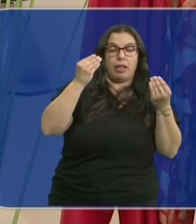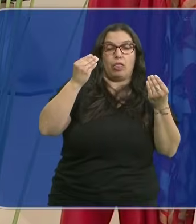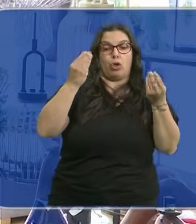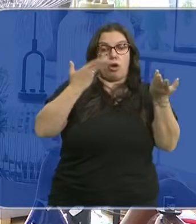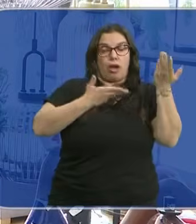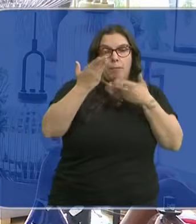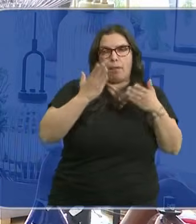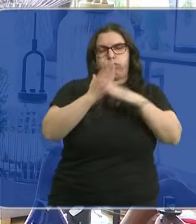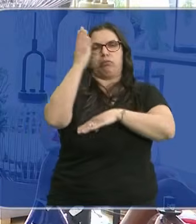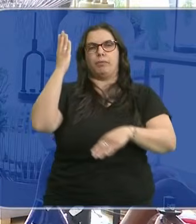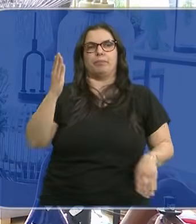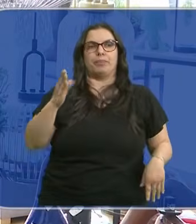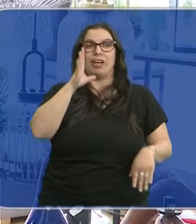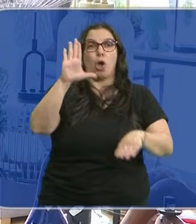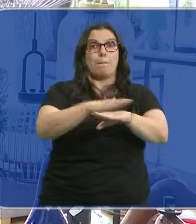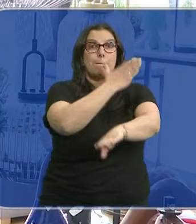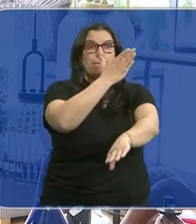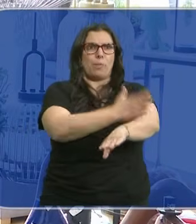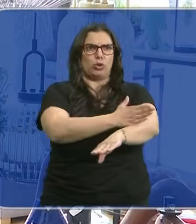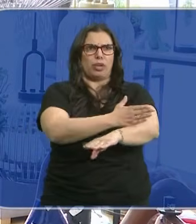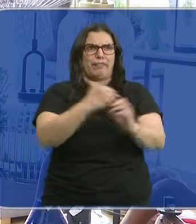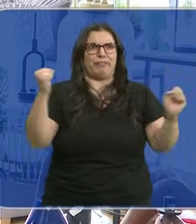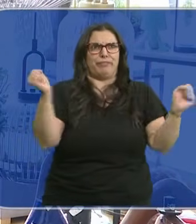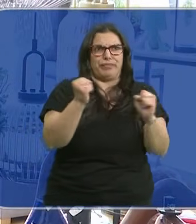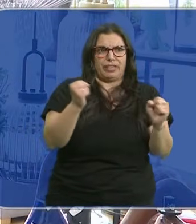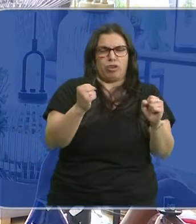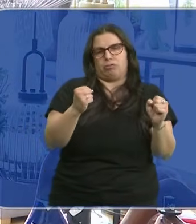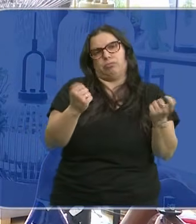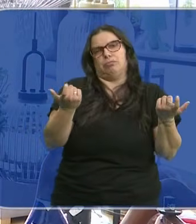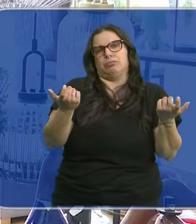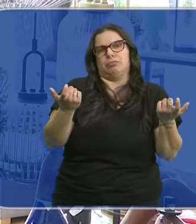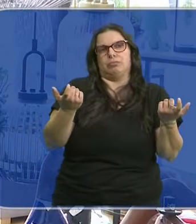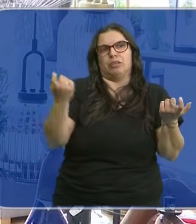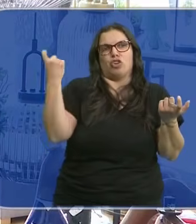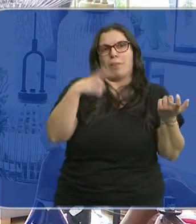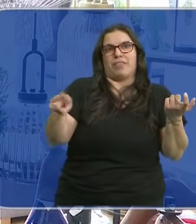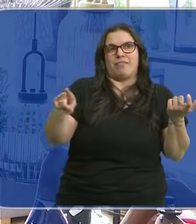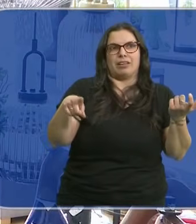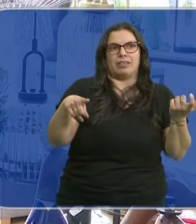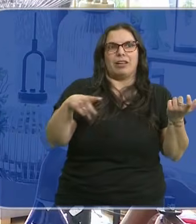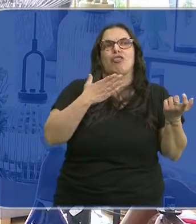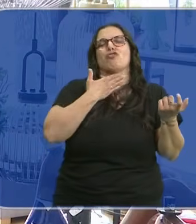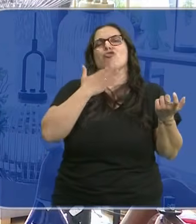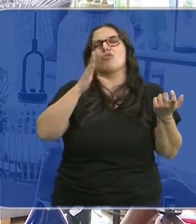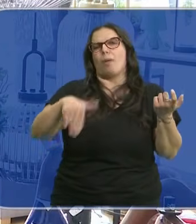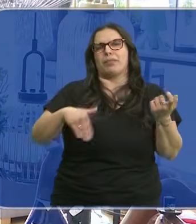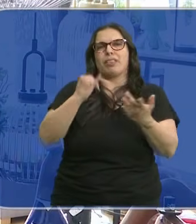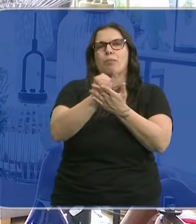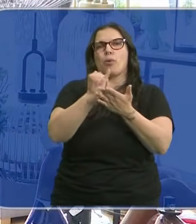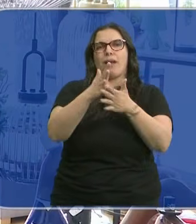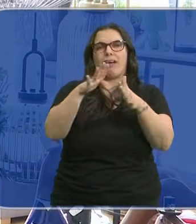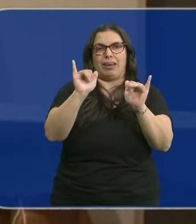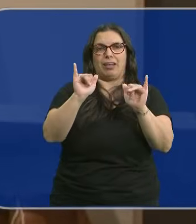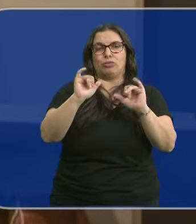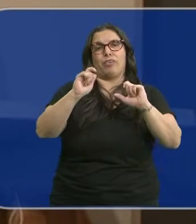de armario. Estamos con botas, hace mucho frío y dices, yo no necesito otra cosa, es que no me apetece ni ir a probármelo, y hubo